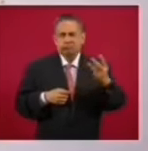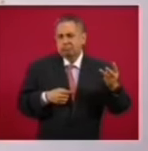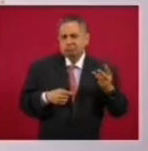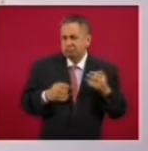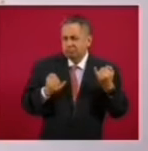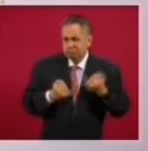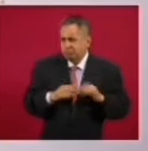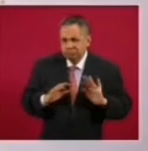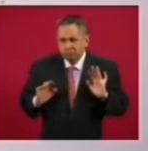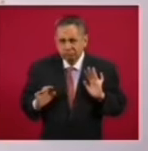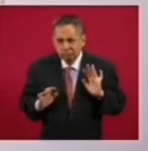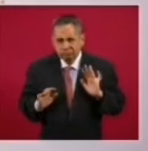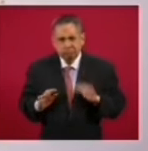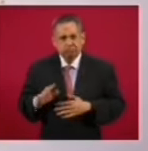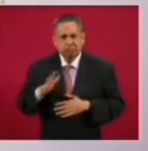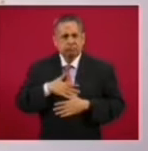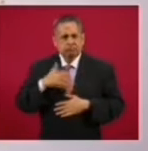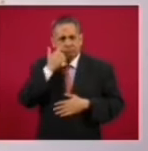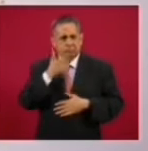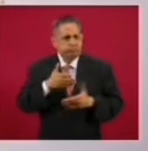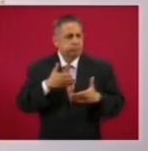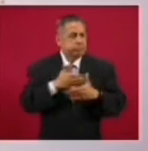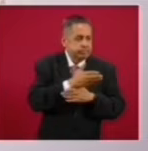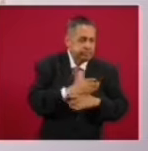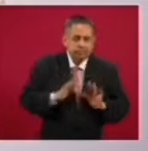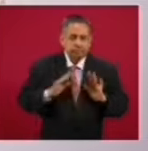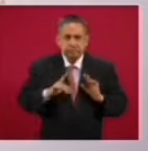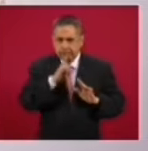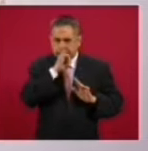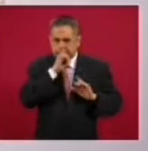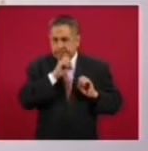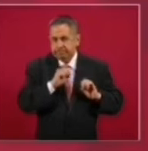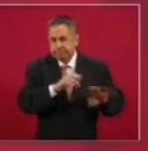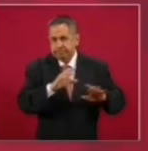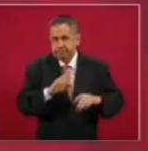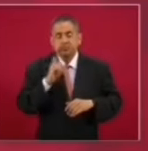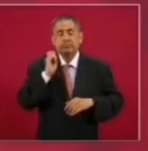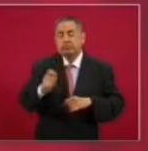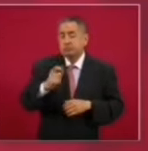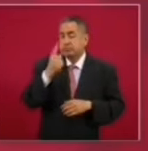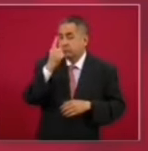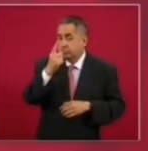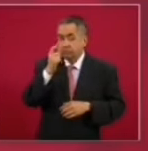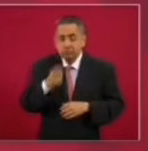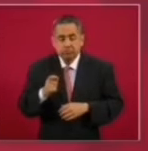Entonces, no quiero yo involucrarme más que